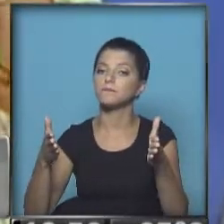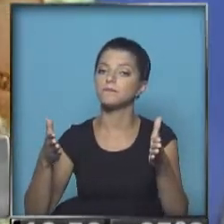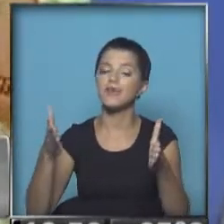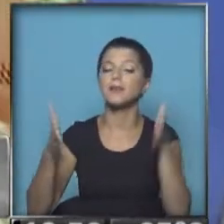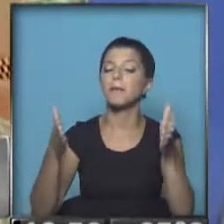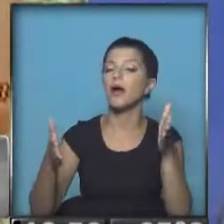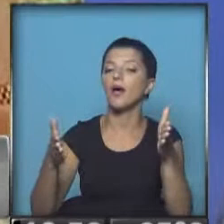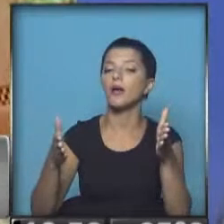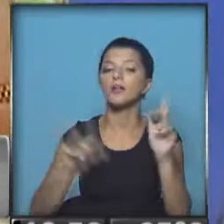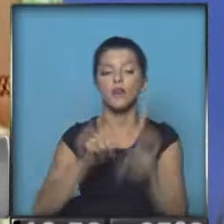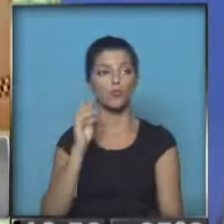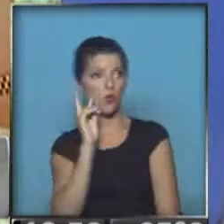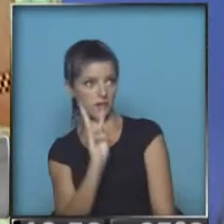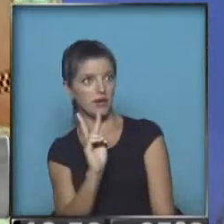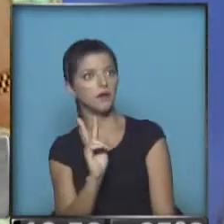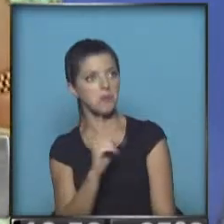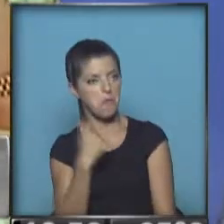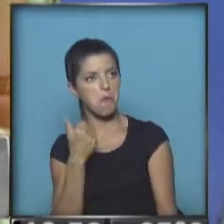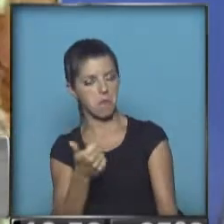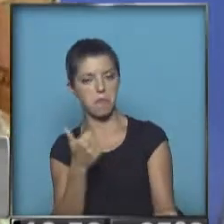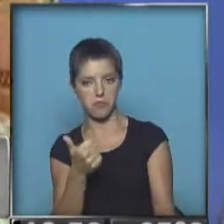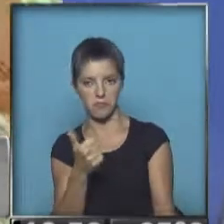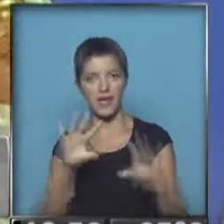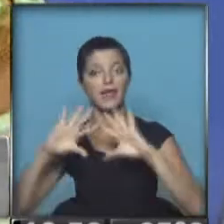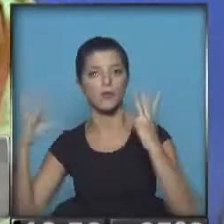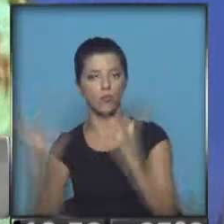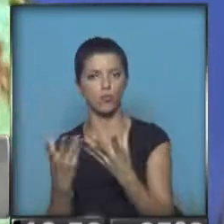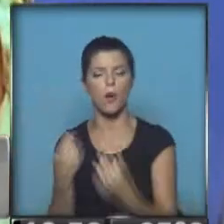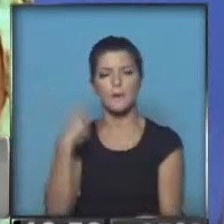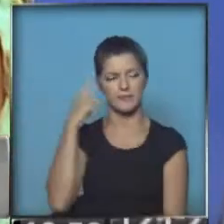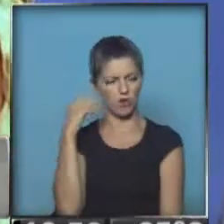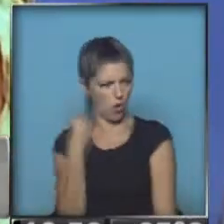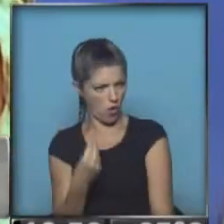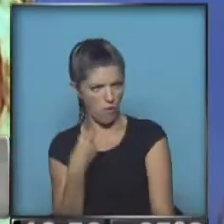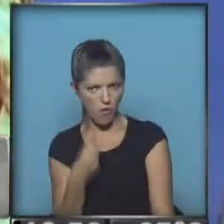nos miran y admiran desde el mundo. ¿Cómo hicimos para